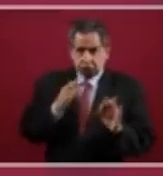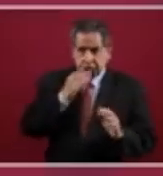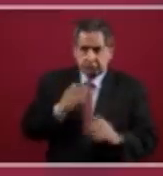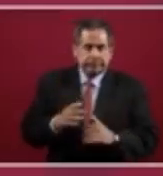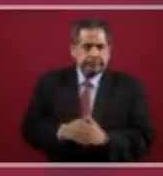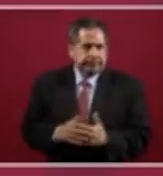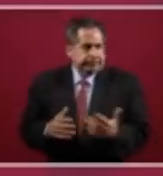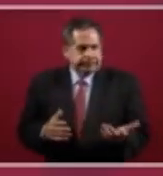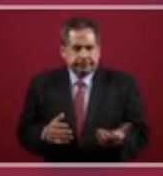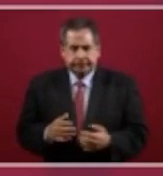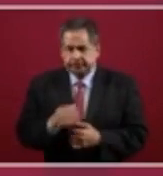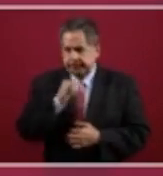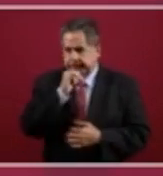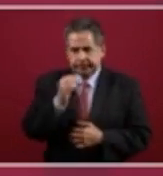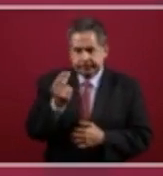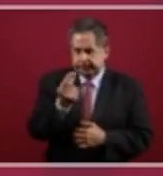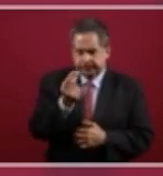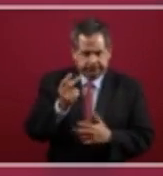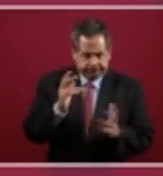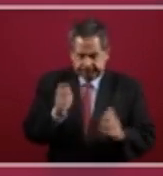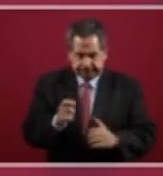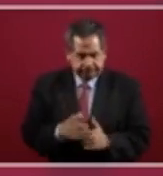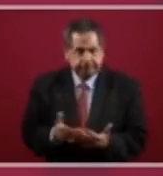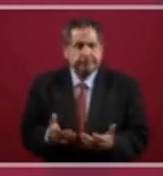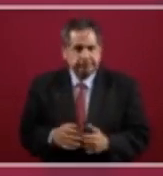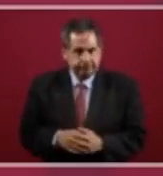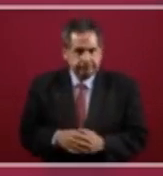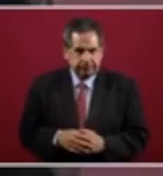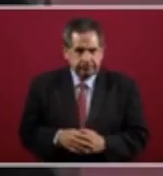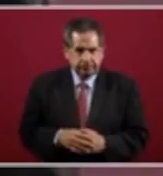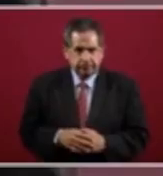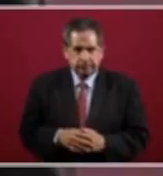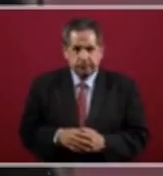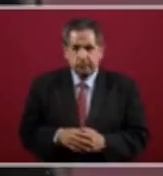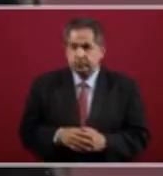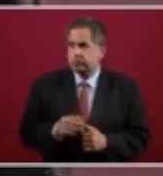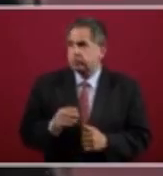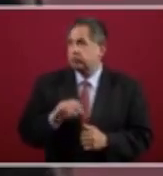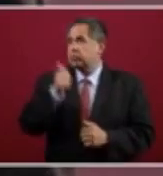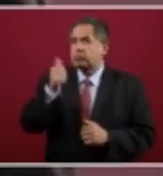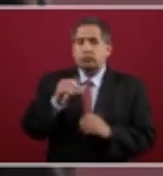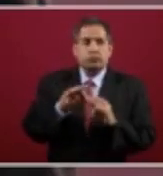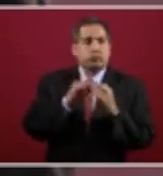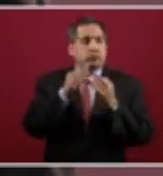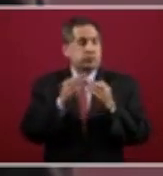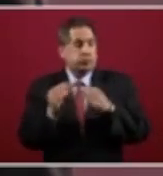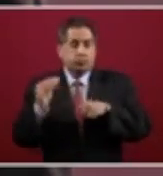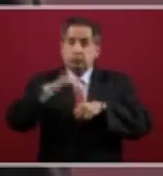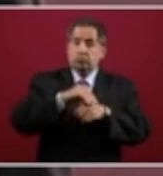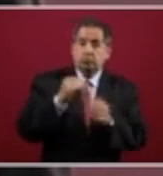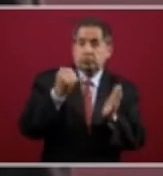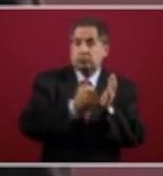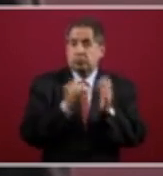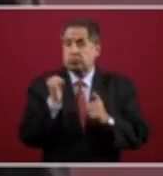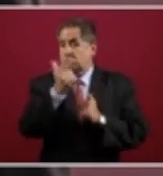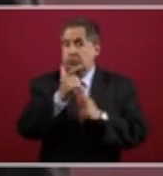no necesitamos de ninguna medida extraordinaria.